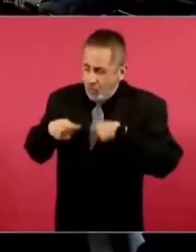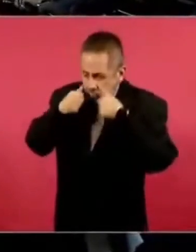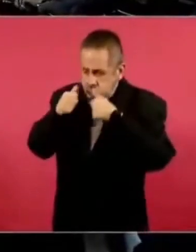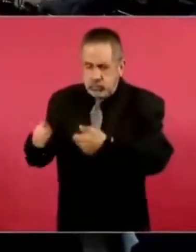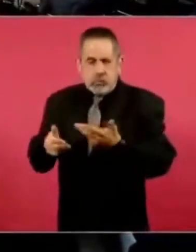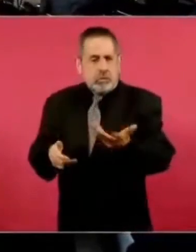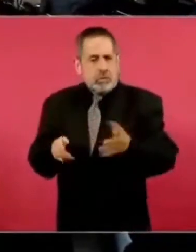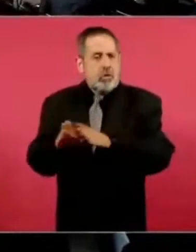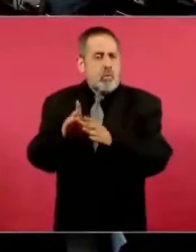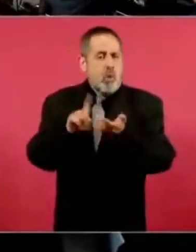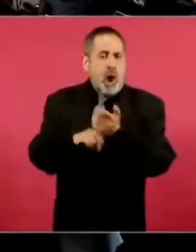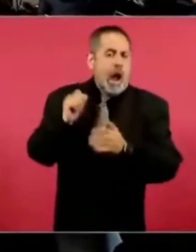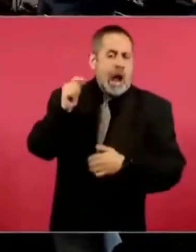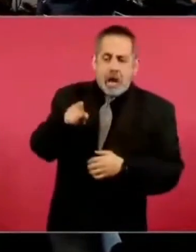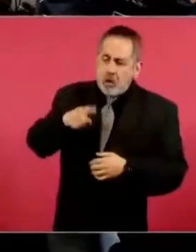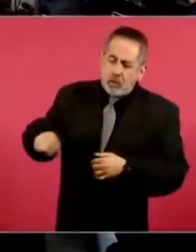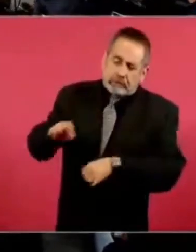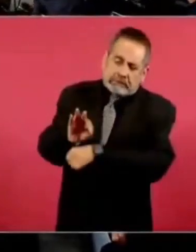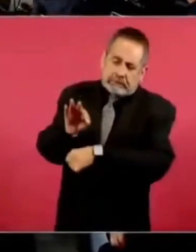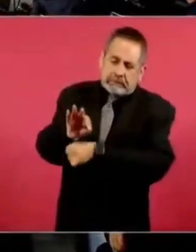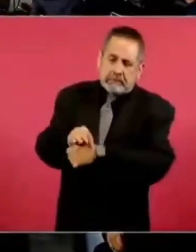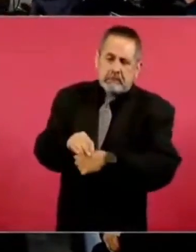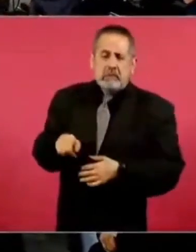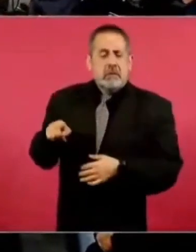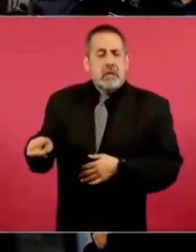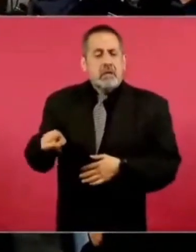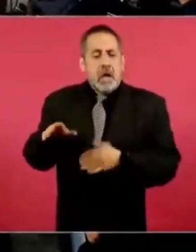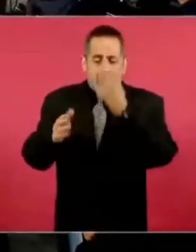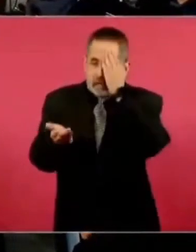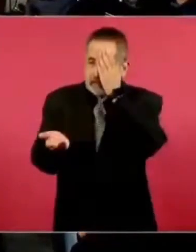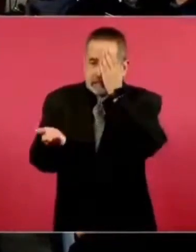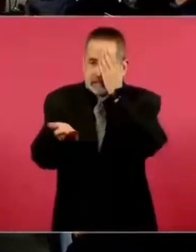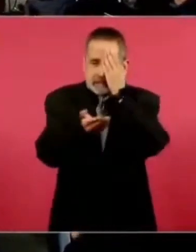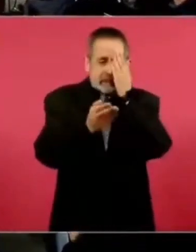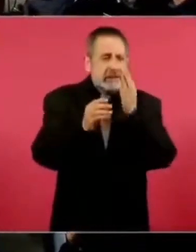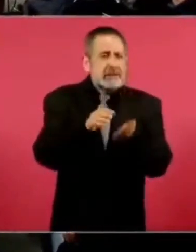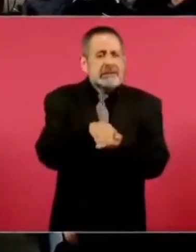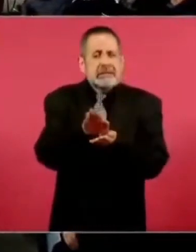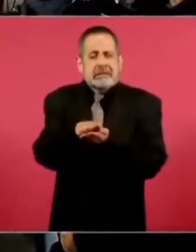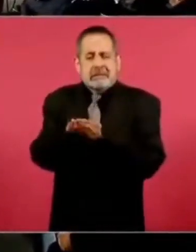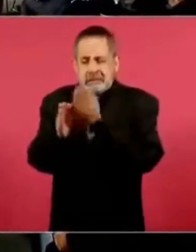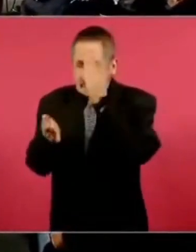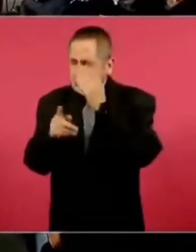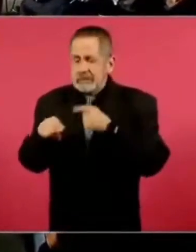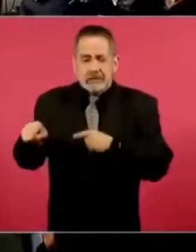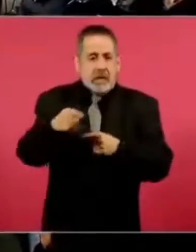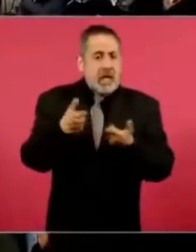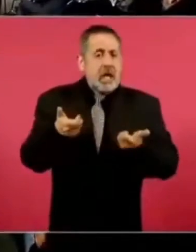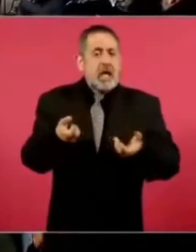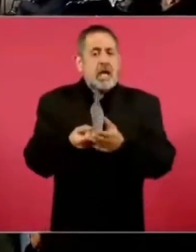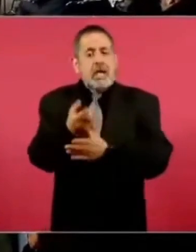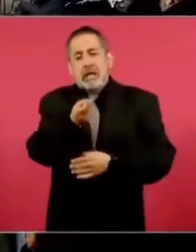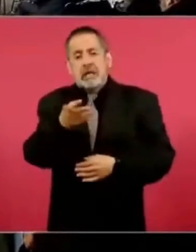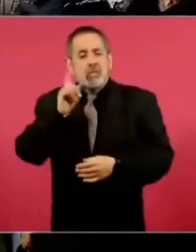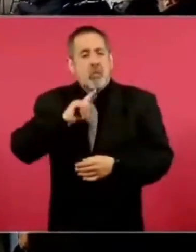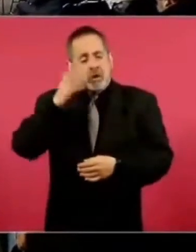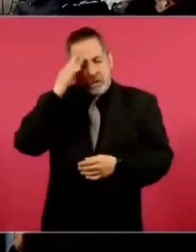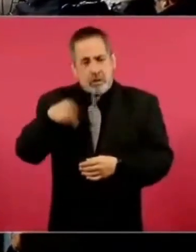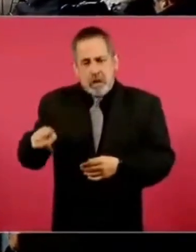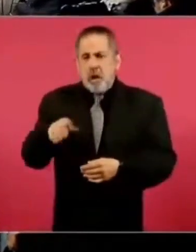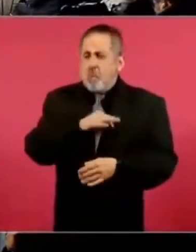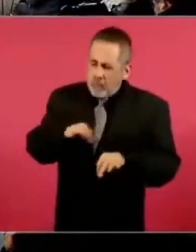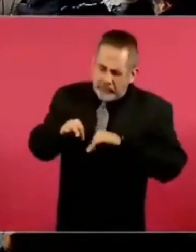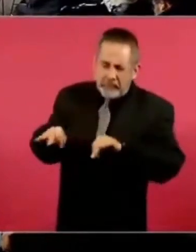hacer finalmente algo con esas personas que hasta tienen que pedir limosna. Aquí fuera del Palacio Nacional salimos y hay hasta señoras pidiendo que pueden